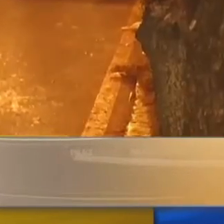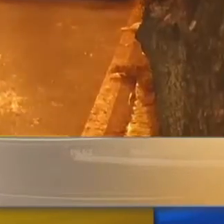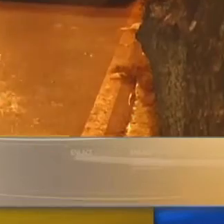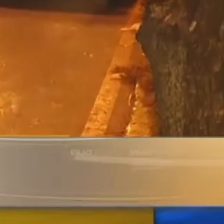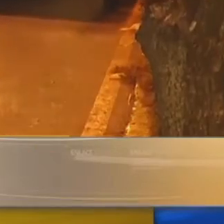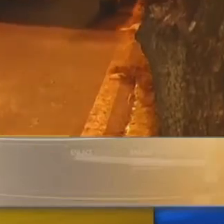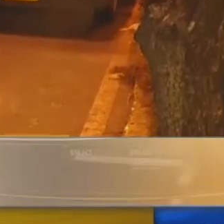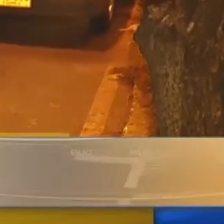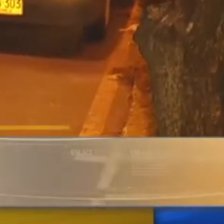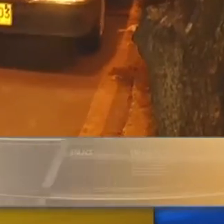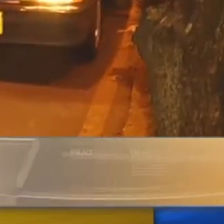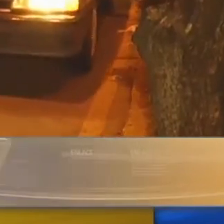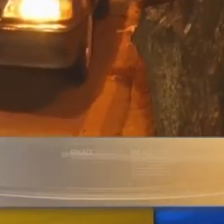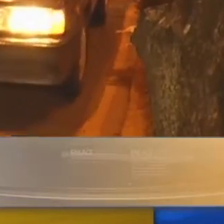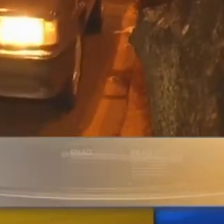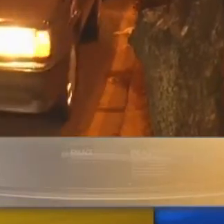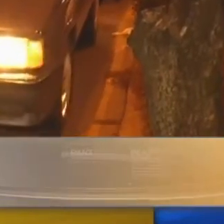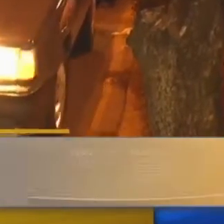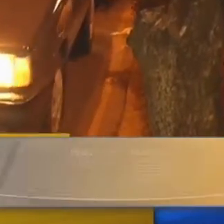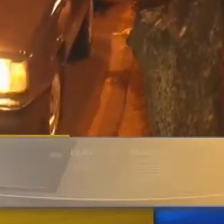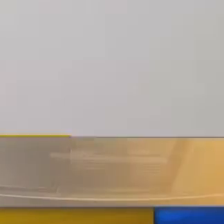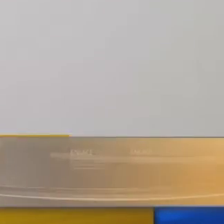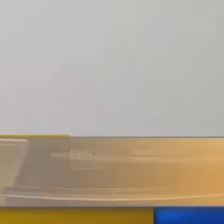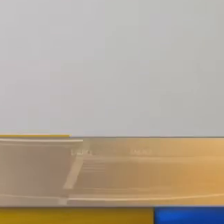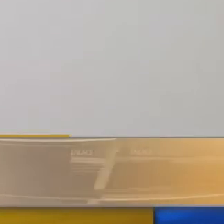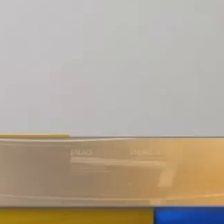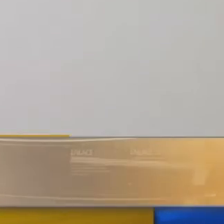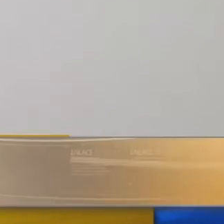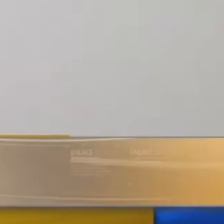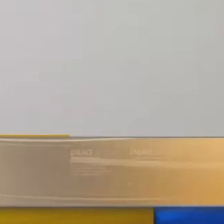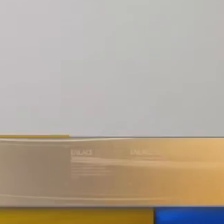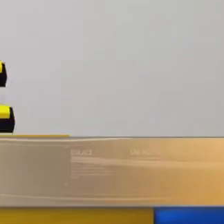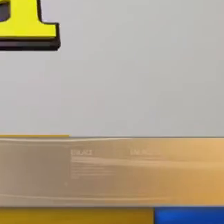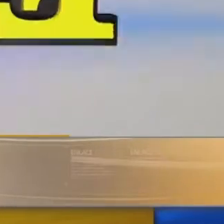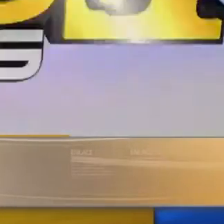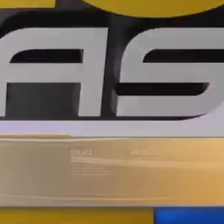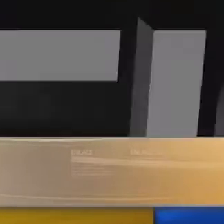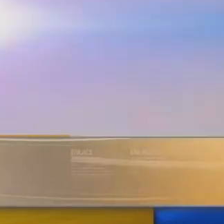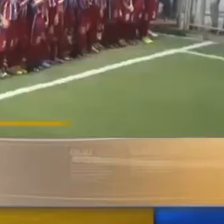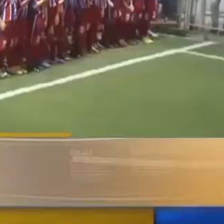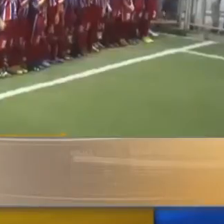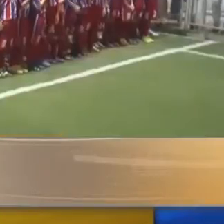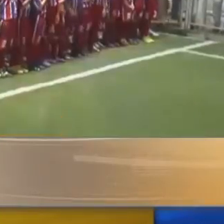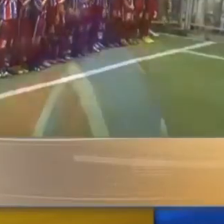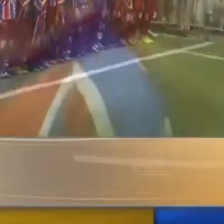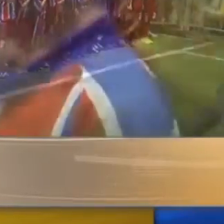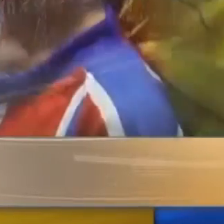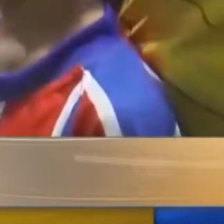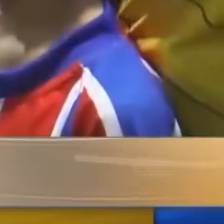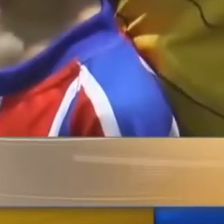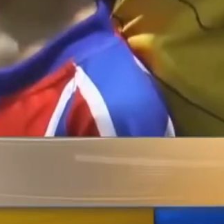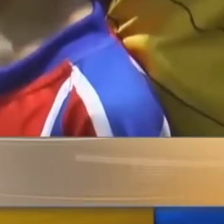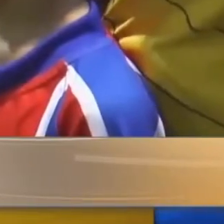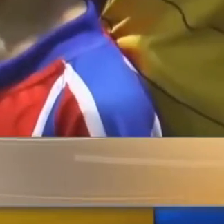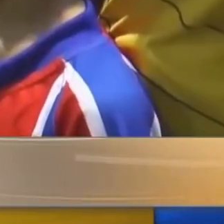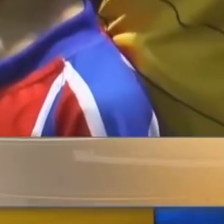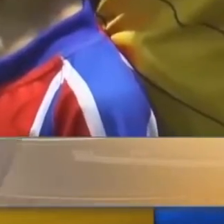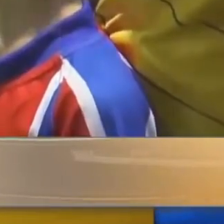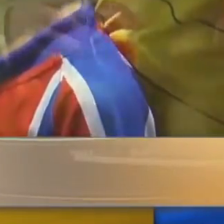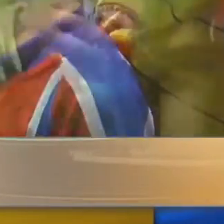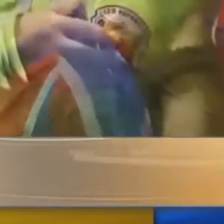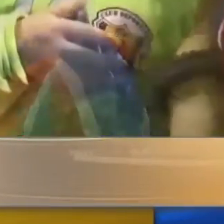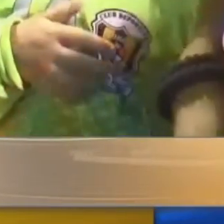movilidad en Barranca Bermeja durante el puente festivo. Hubo 15 accidentes según el reporte oficial. En los deportes, Barranqueño Fútbol Club